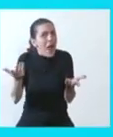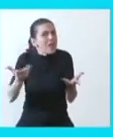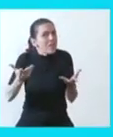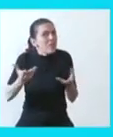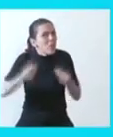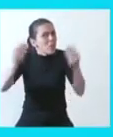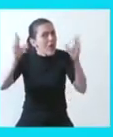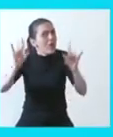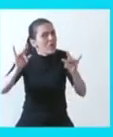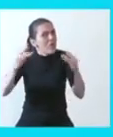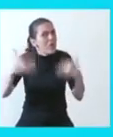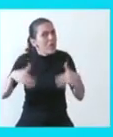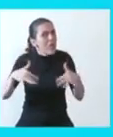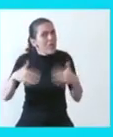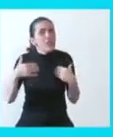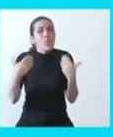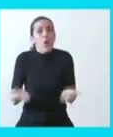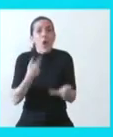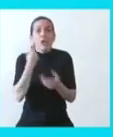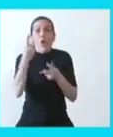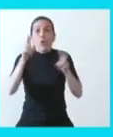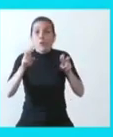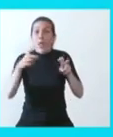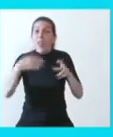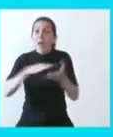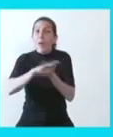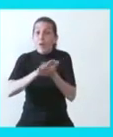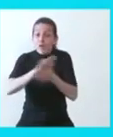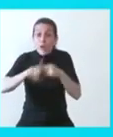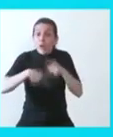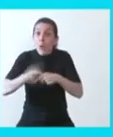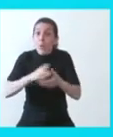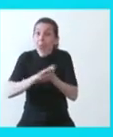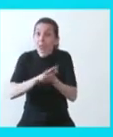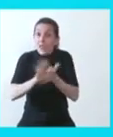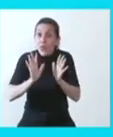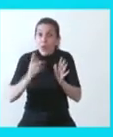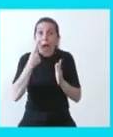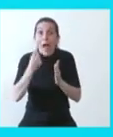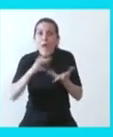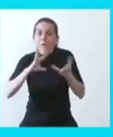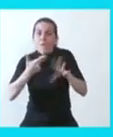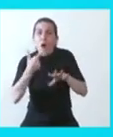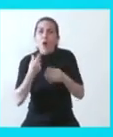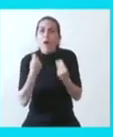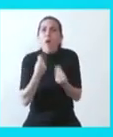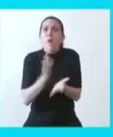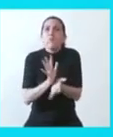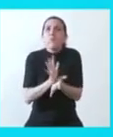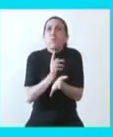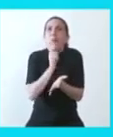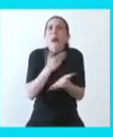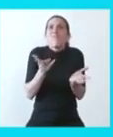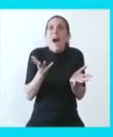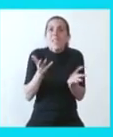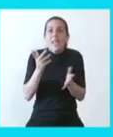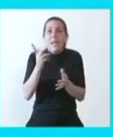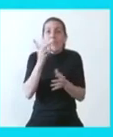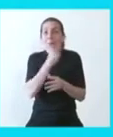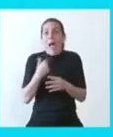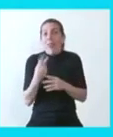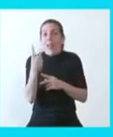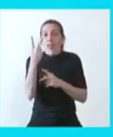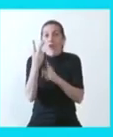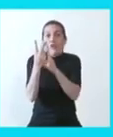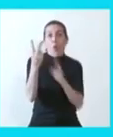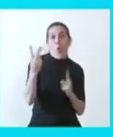difícil. Por eso es uno de los temas que tenemos que resolver mañana. Ver de qué modo podemos facilitar que alguno de los padres se quede